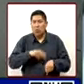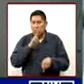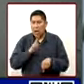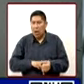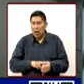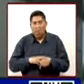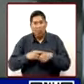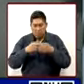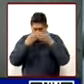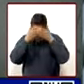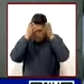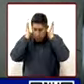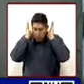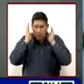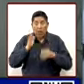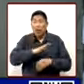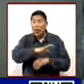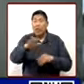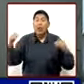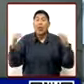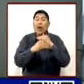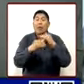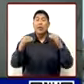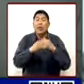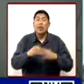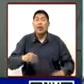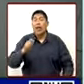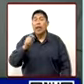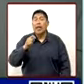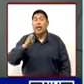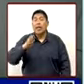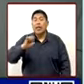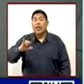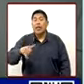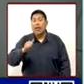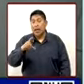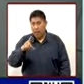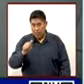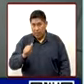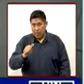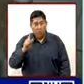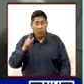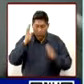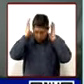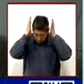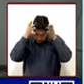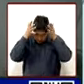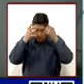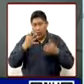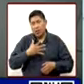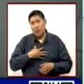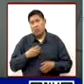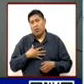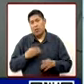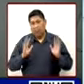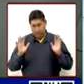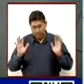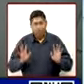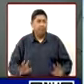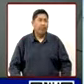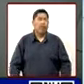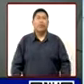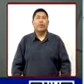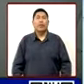rostro descubierto. Es la Tejada Sorzán. Sí. Perfecto. Hay uno con capucha blanca, ¿no? Un canguro con su capucha blanca. Muy